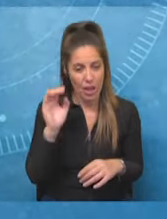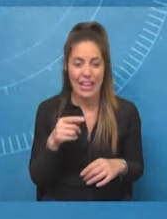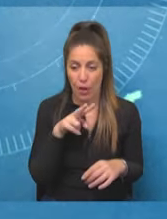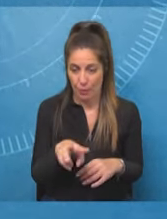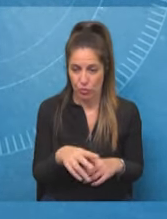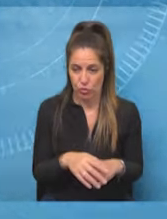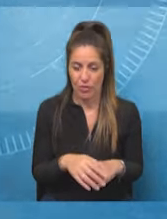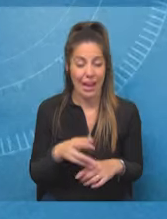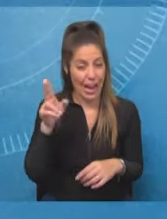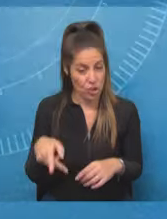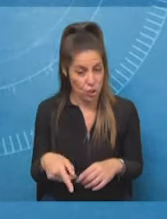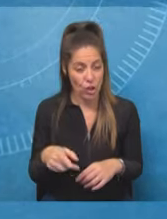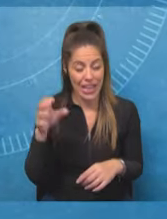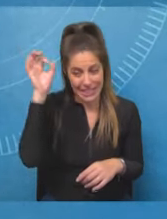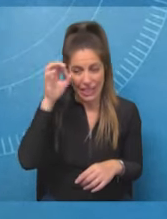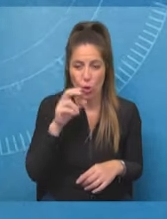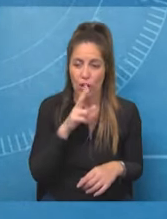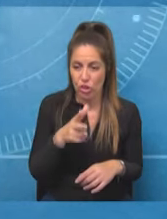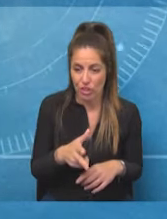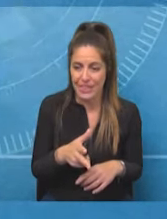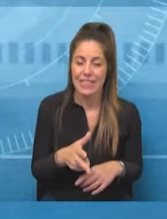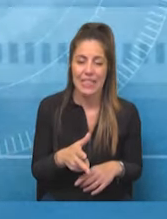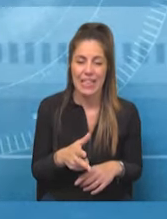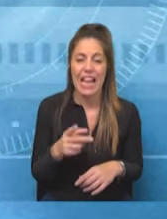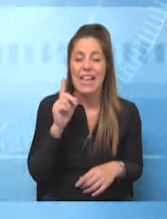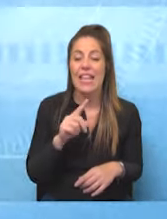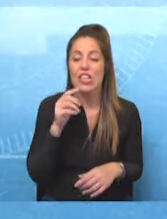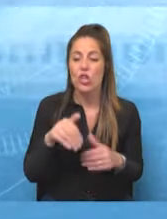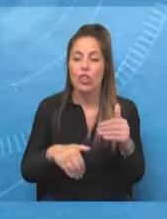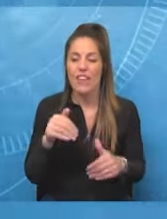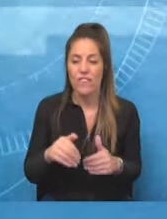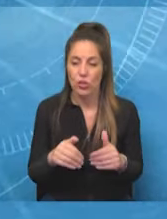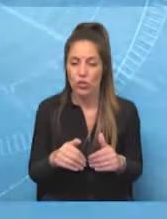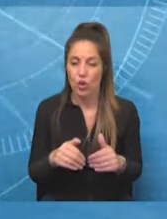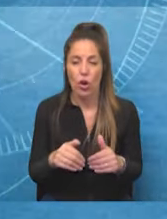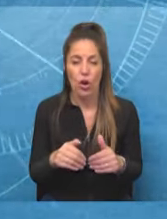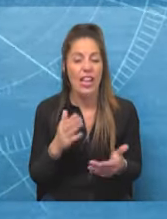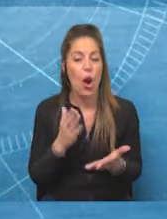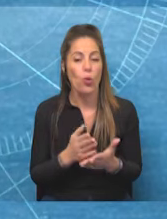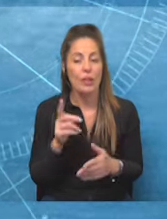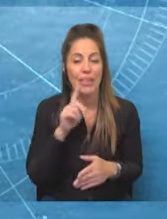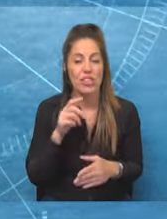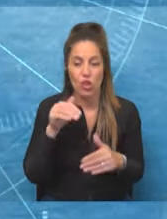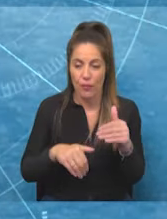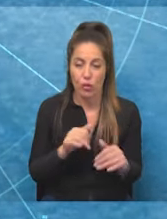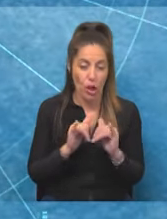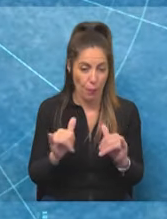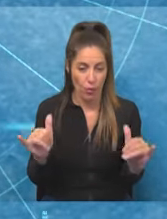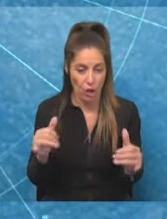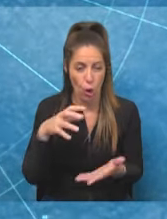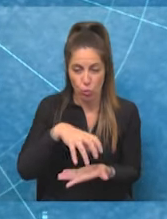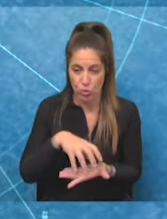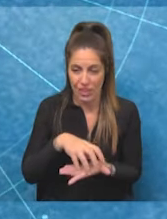tenemos tiene razón el senador cuando dice que la intención de Voto que la última intención de Voto que publicó la